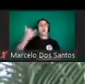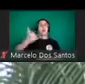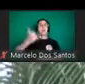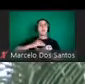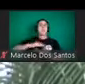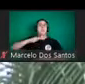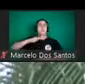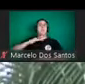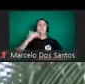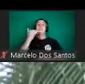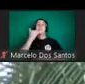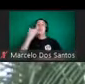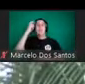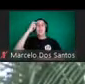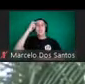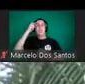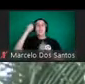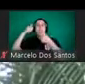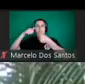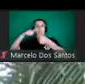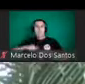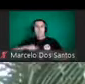en nuestras instituciones y empresas.